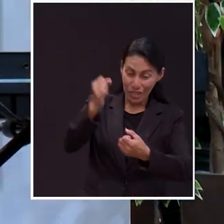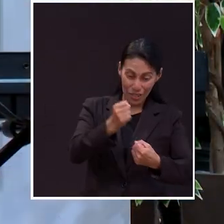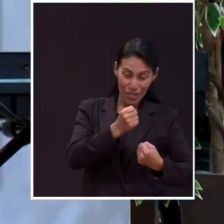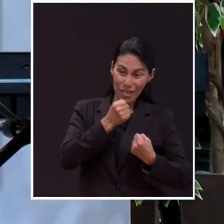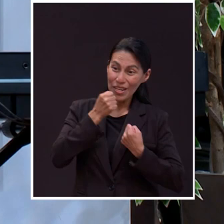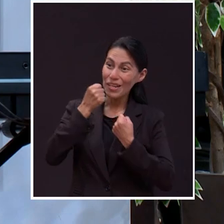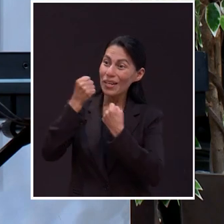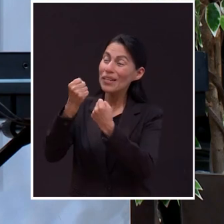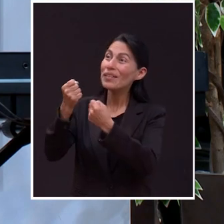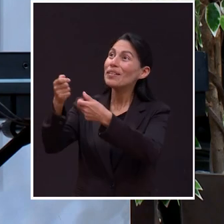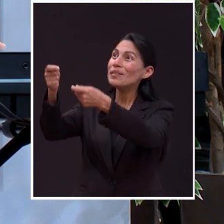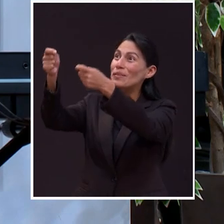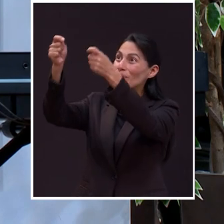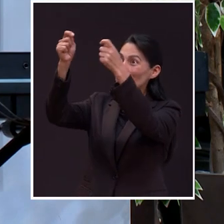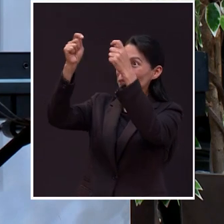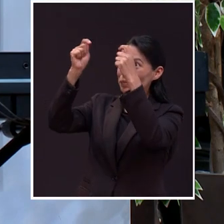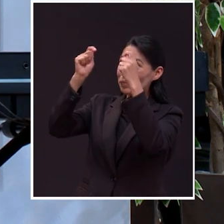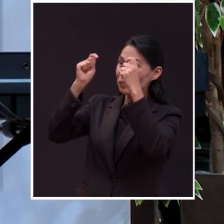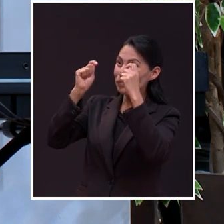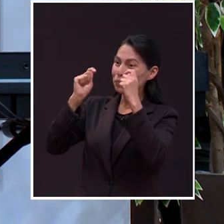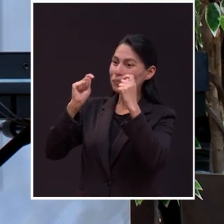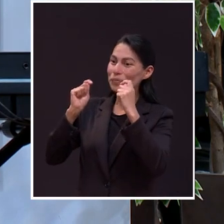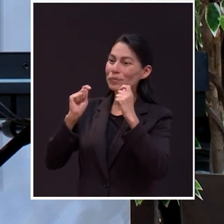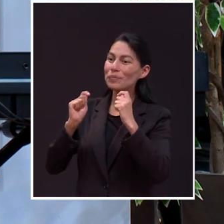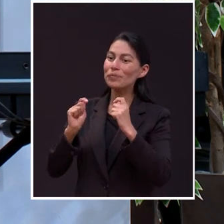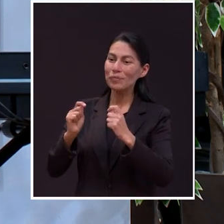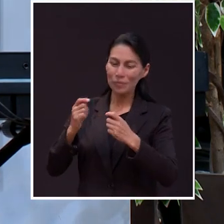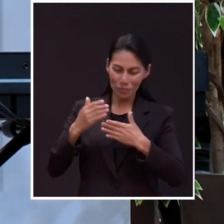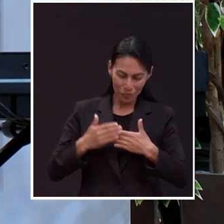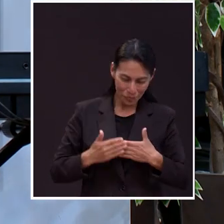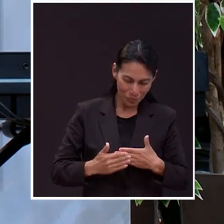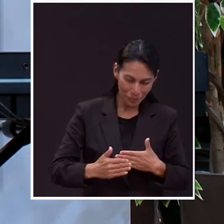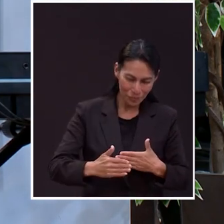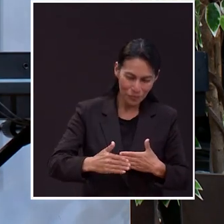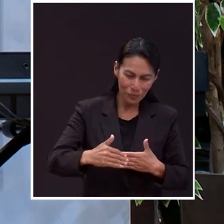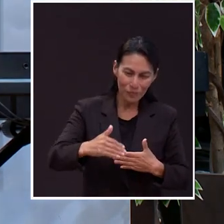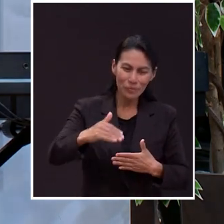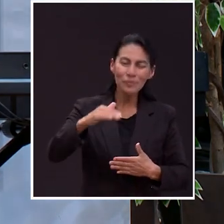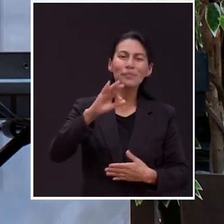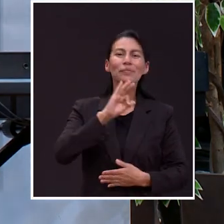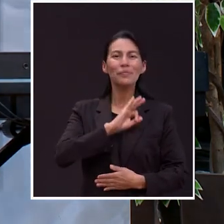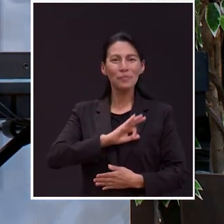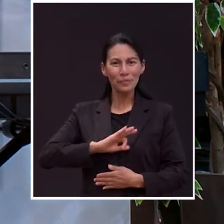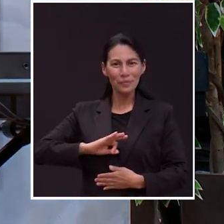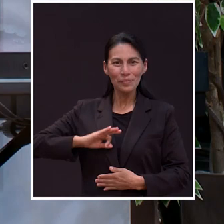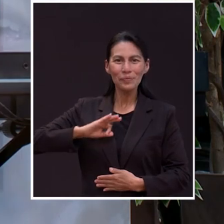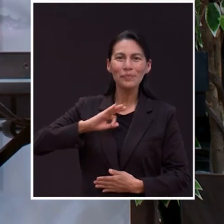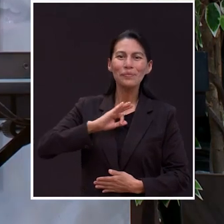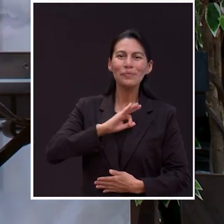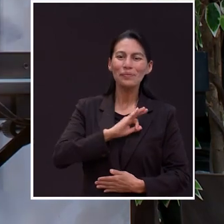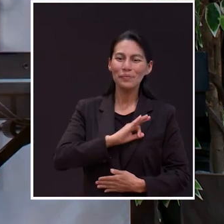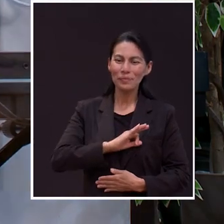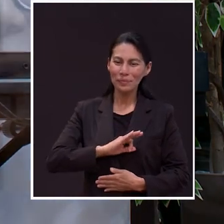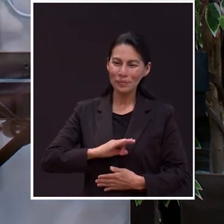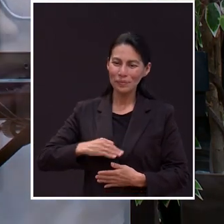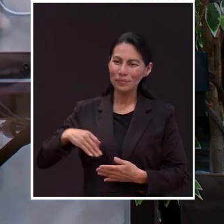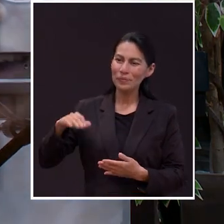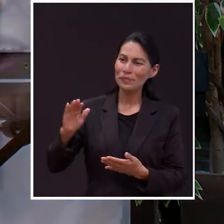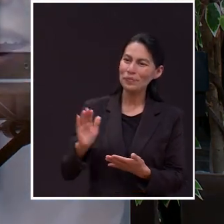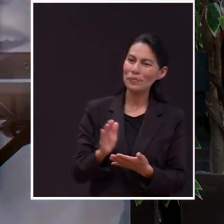Muy feliz desde que aprendí que el Señor hizo de mí